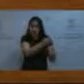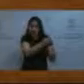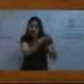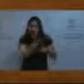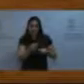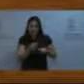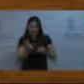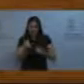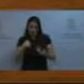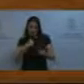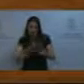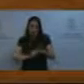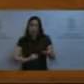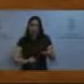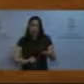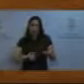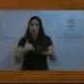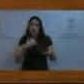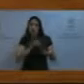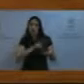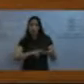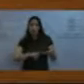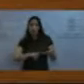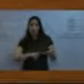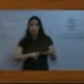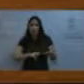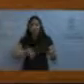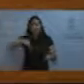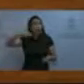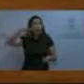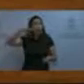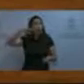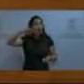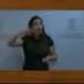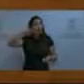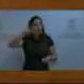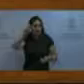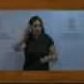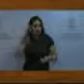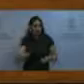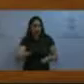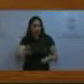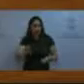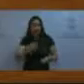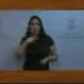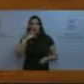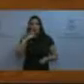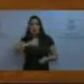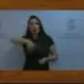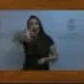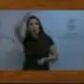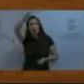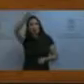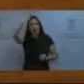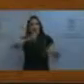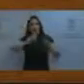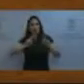ellas, y es la única persona que levanta la voz y que pone las cosas en su sitio, la